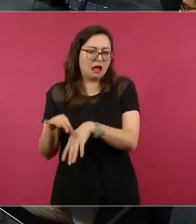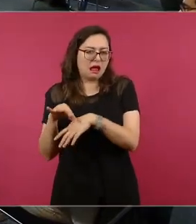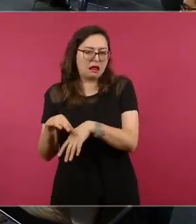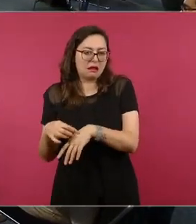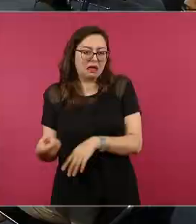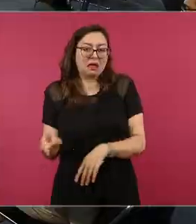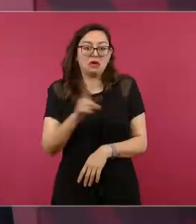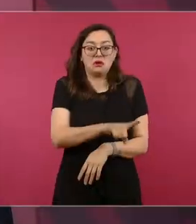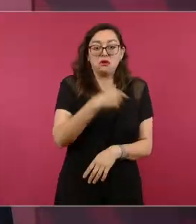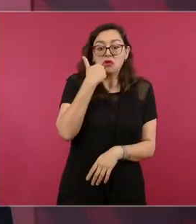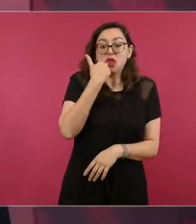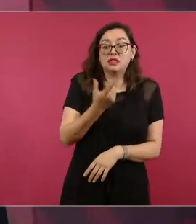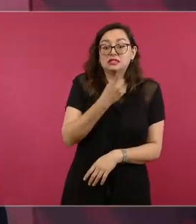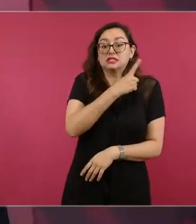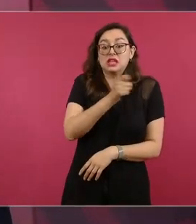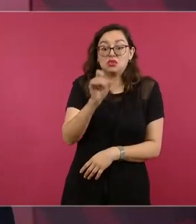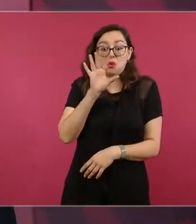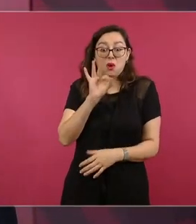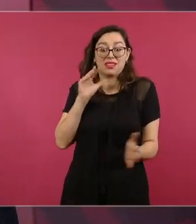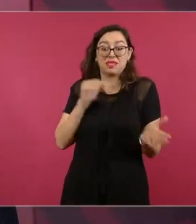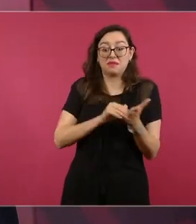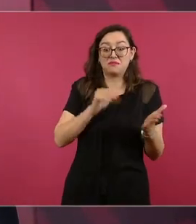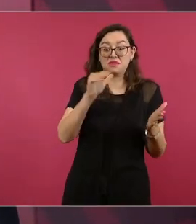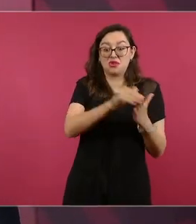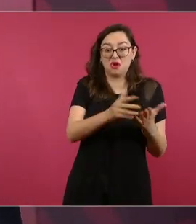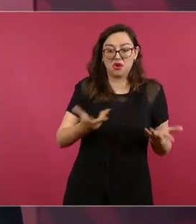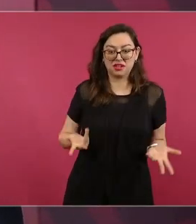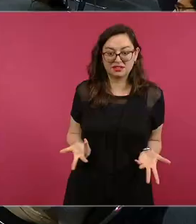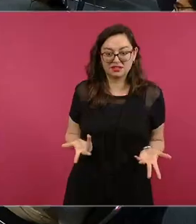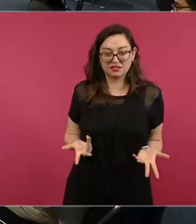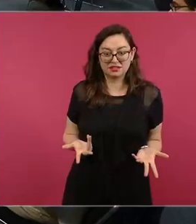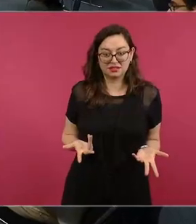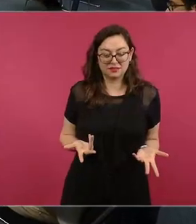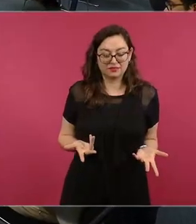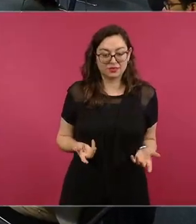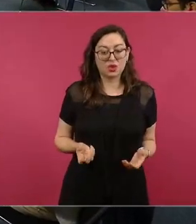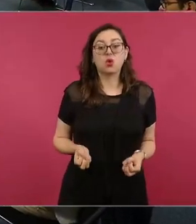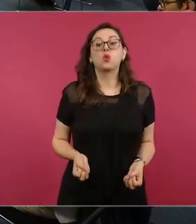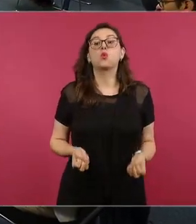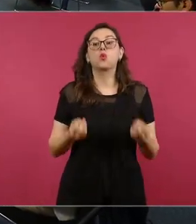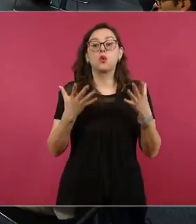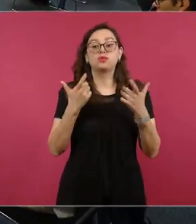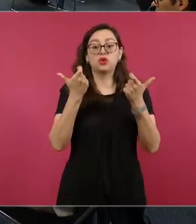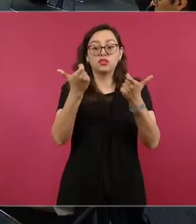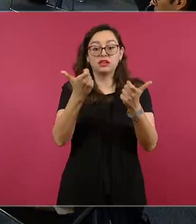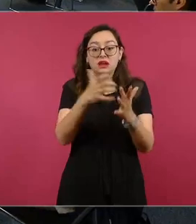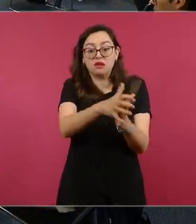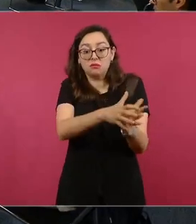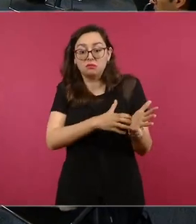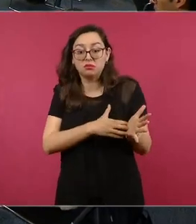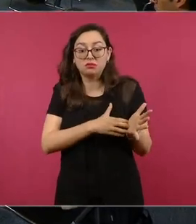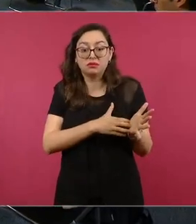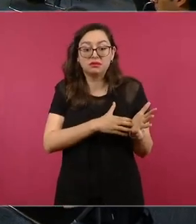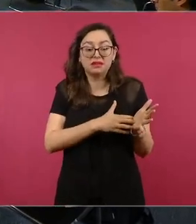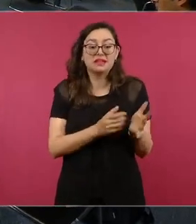¿cuánto es el ahorro? como 134 mil millones